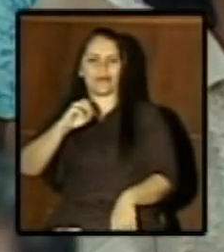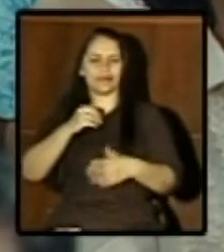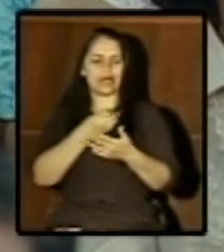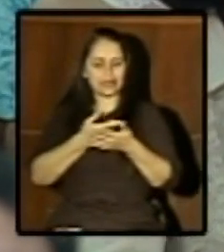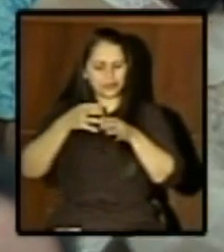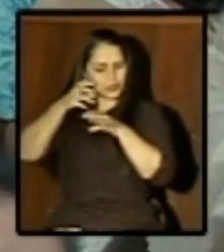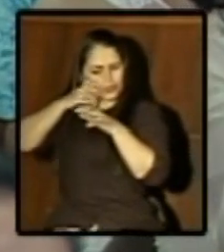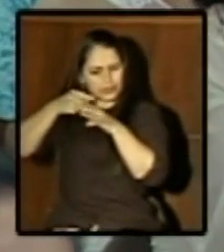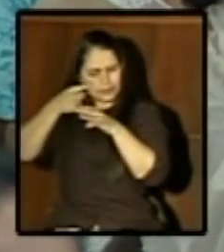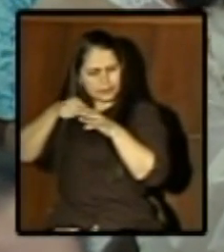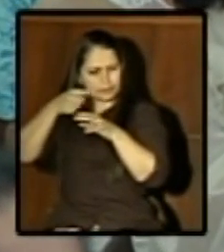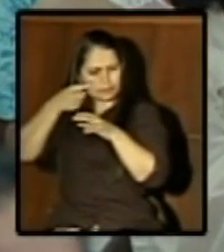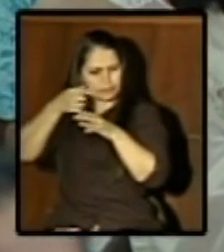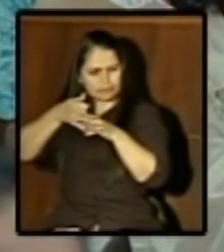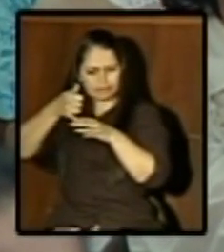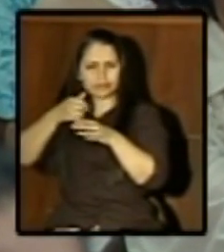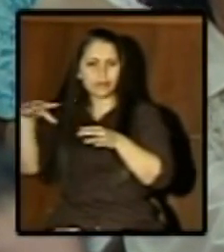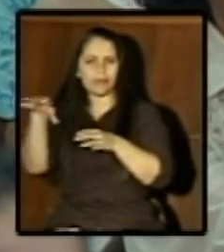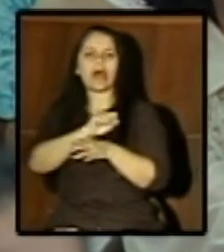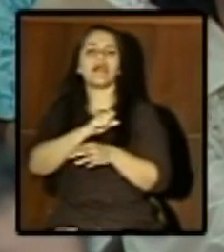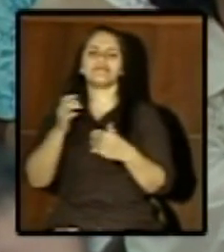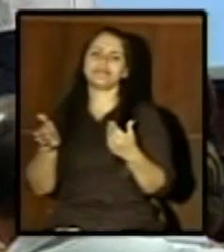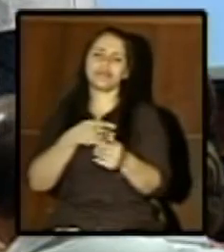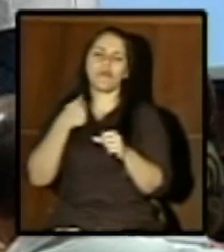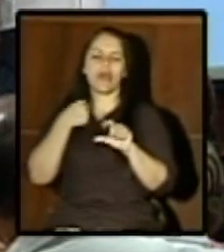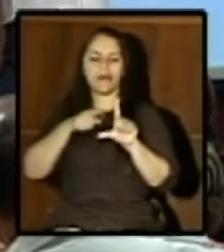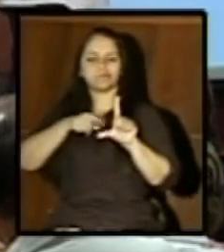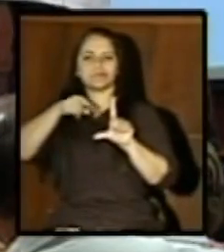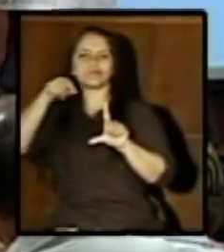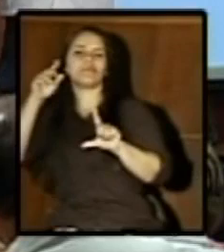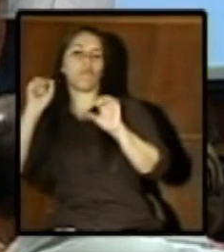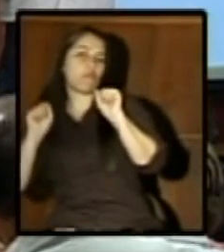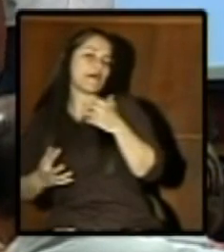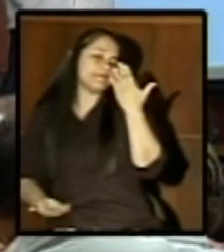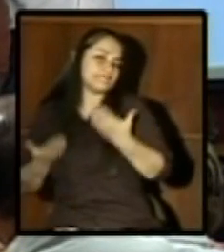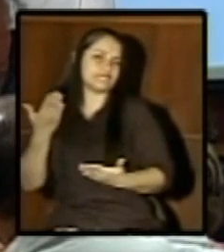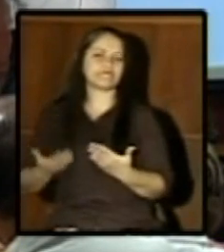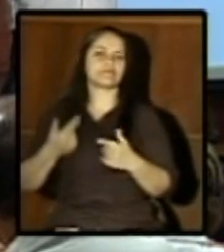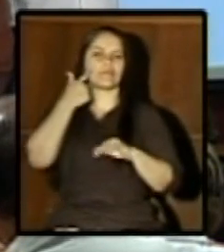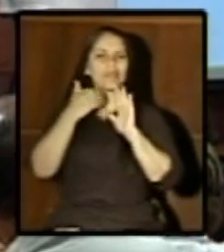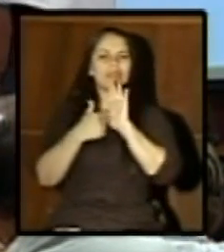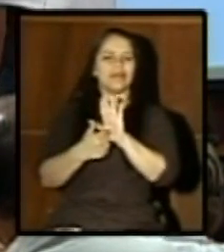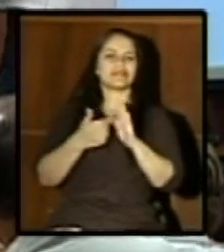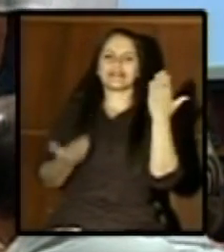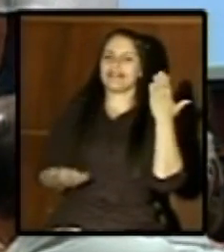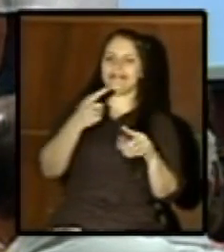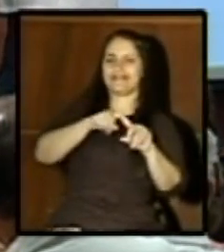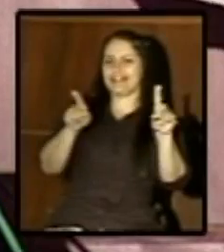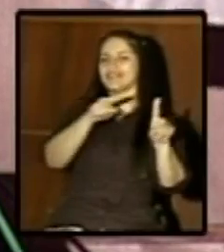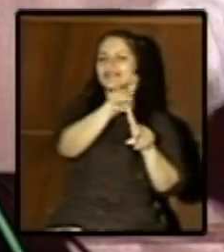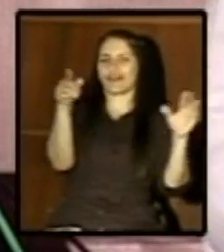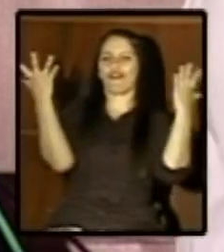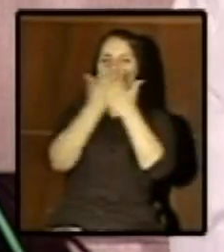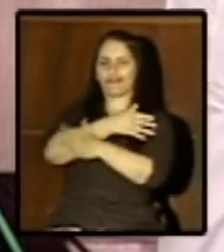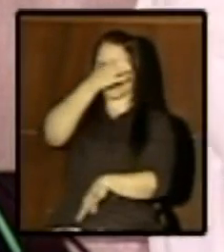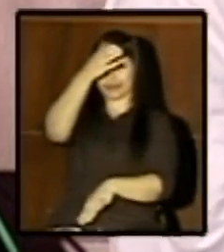puede ayudar a hacer el diagnóstico y es el ácido úrico. El ácido úrico de estos pacientes en muchos casos puede estar muy elevado. O sea, miren que